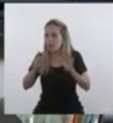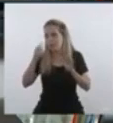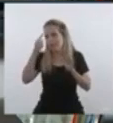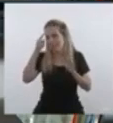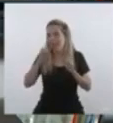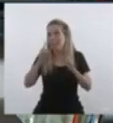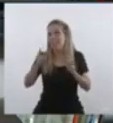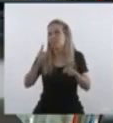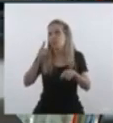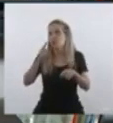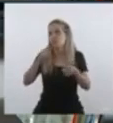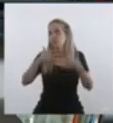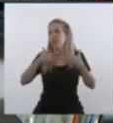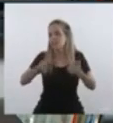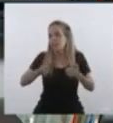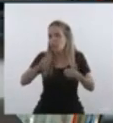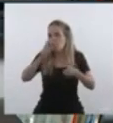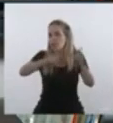nuestra gente.